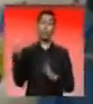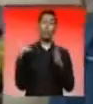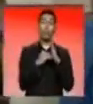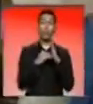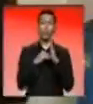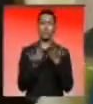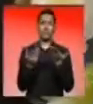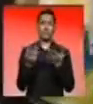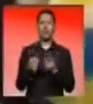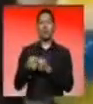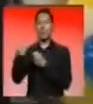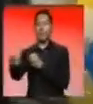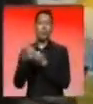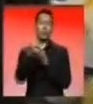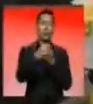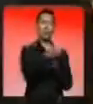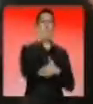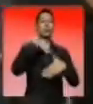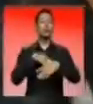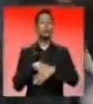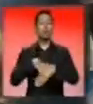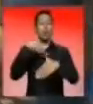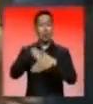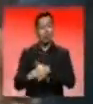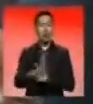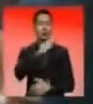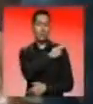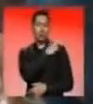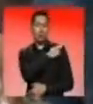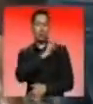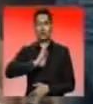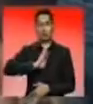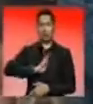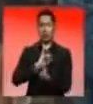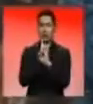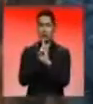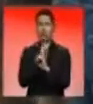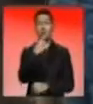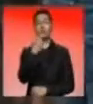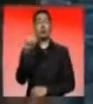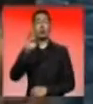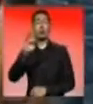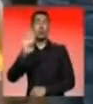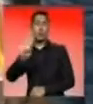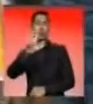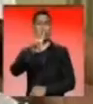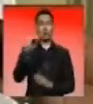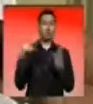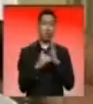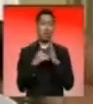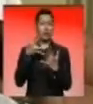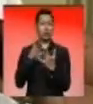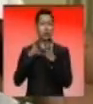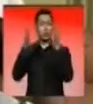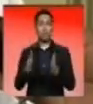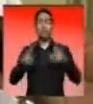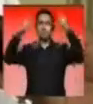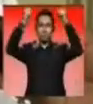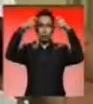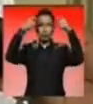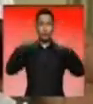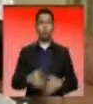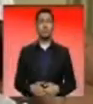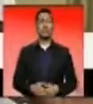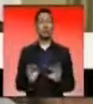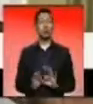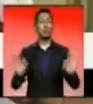se van a abrir entre universidades e institutos técnicos para los 143 mil estudiantes que se van a graduar. Y es importantísimo que los